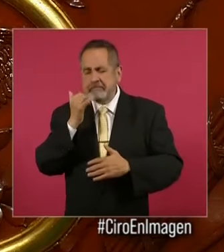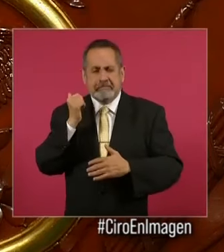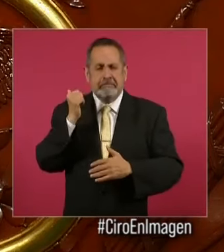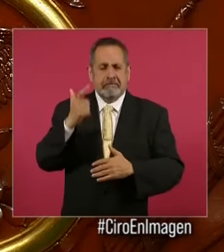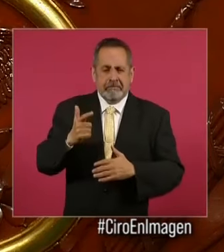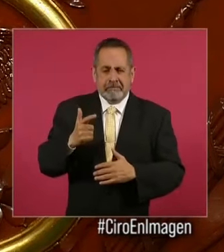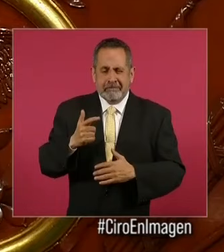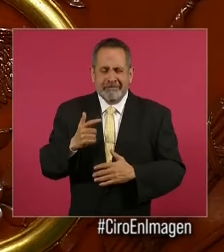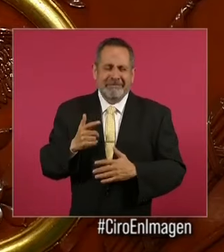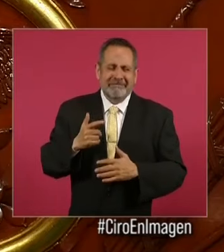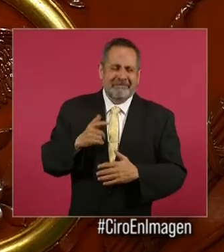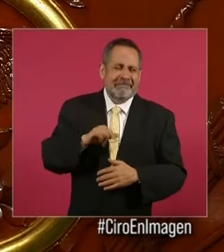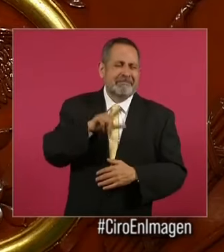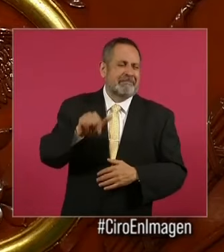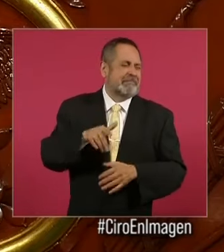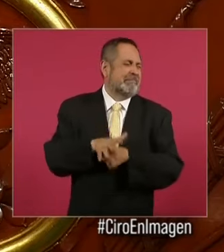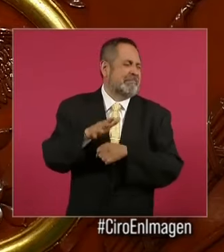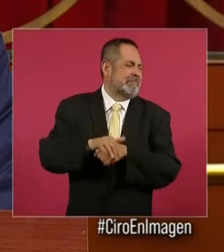desidia